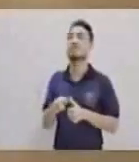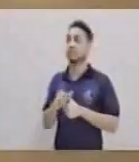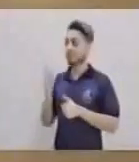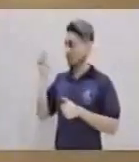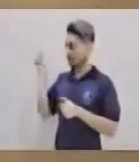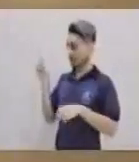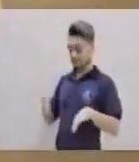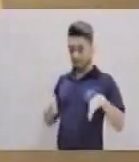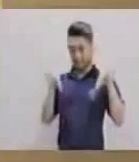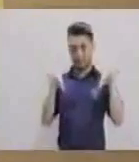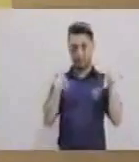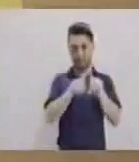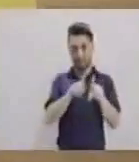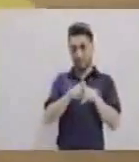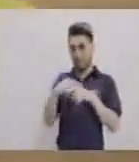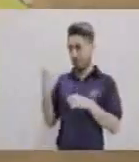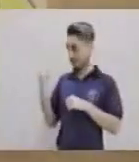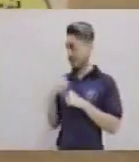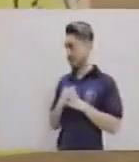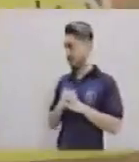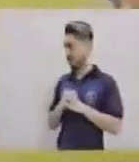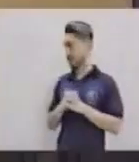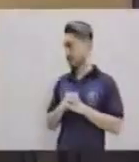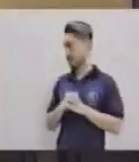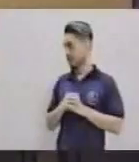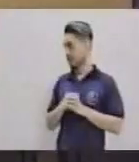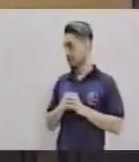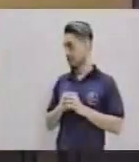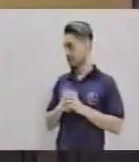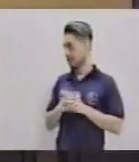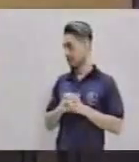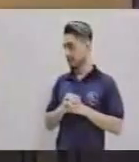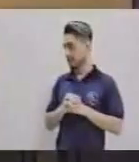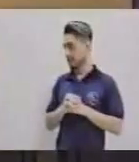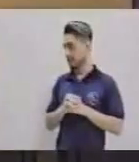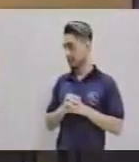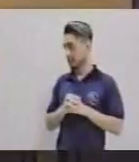Mukahinai, ¿cómo está usted?